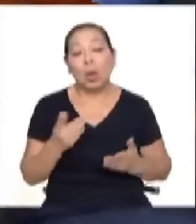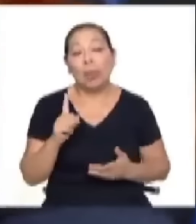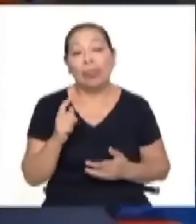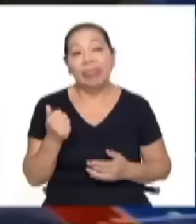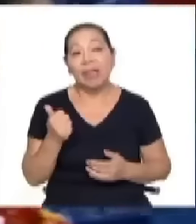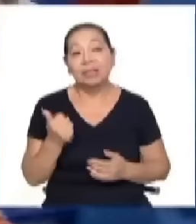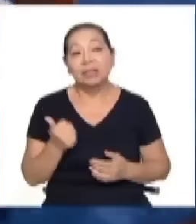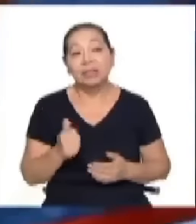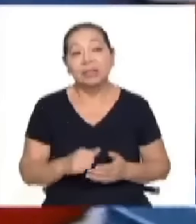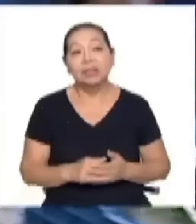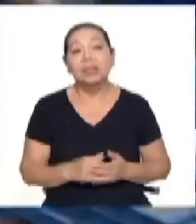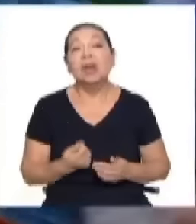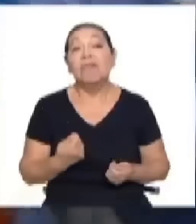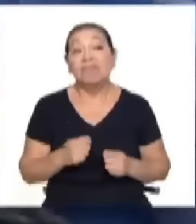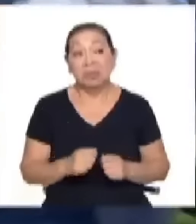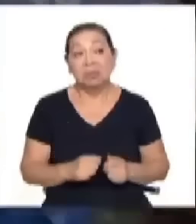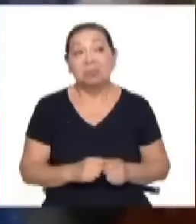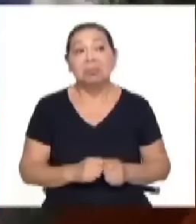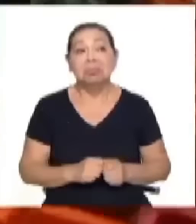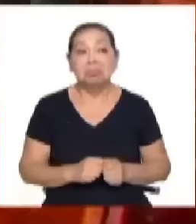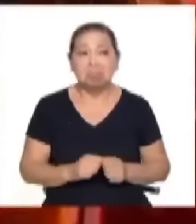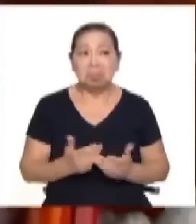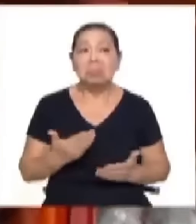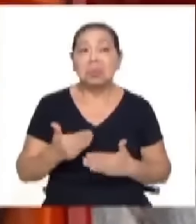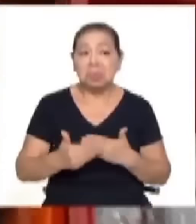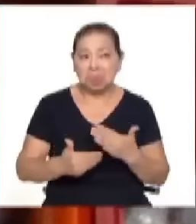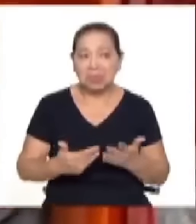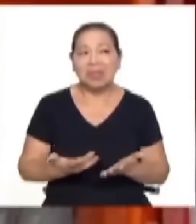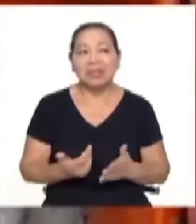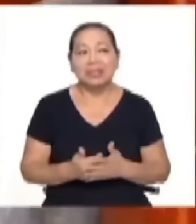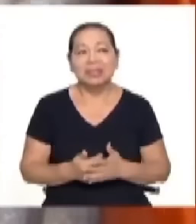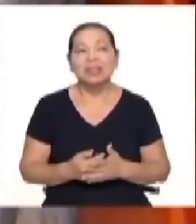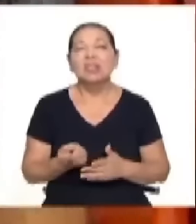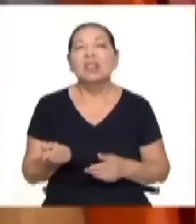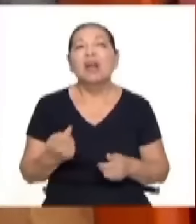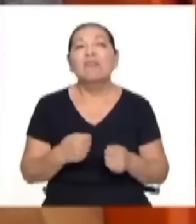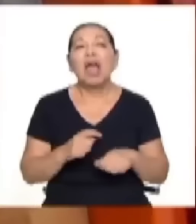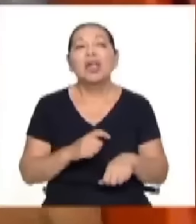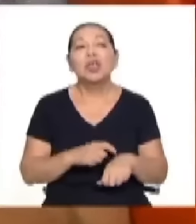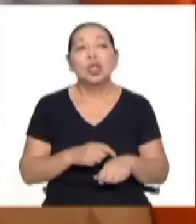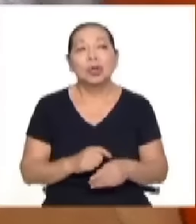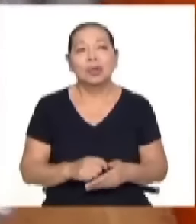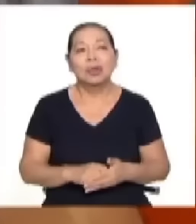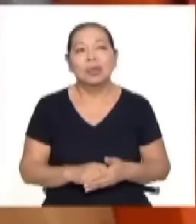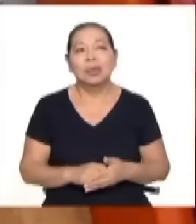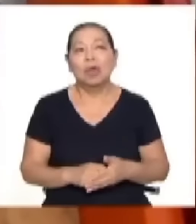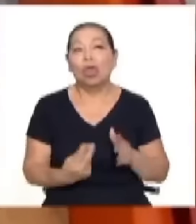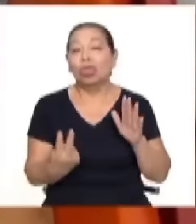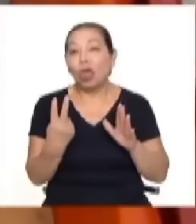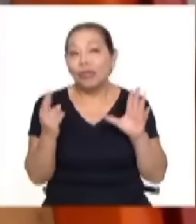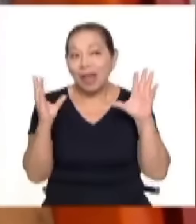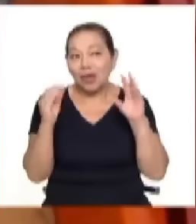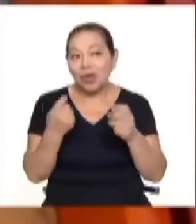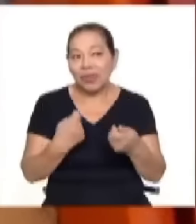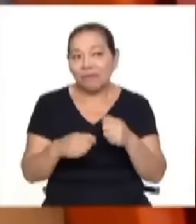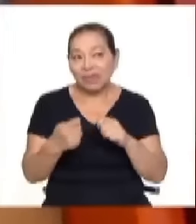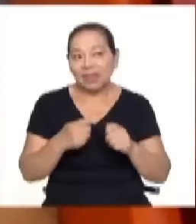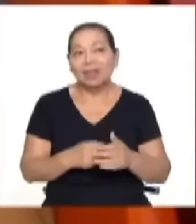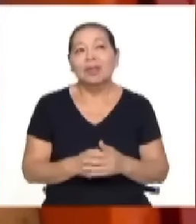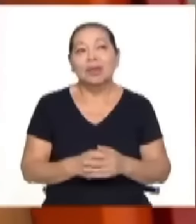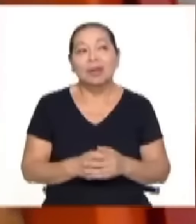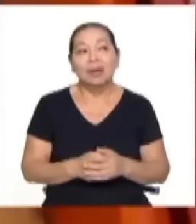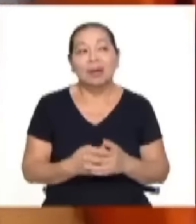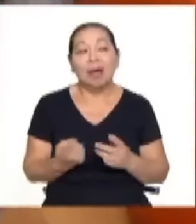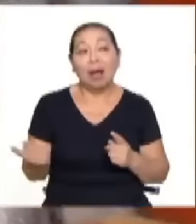soles. ¿Y cómo va la venta? Ahí avanzando. ¿Desde qué hora están ustedes? De las 12 de la noche. Las 12.